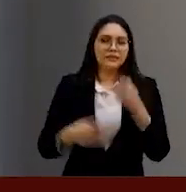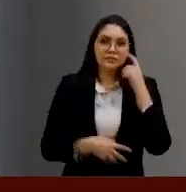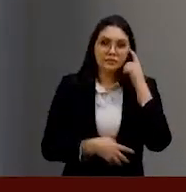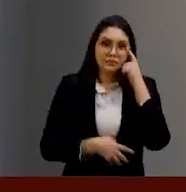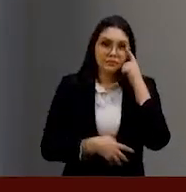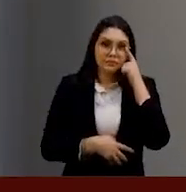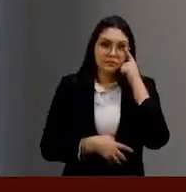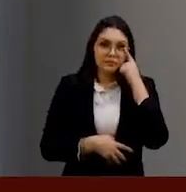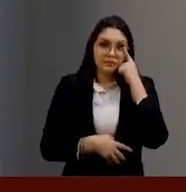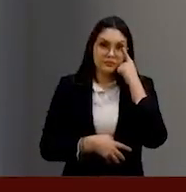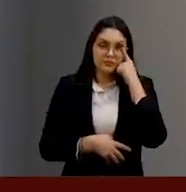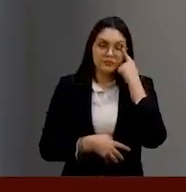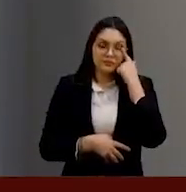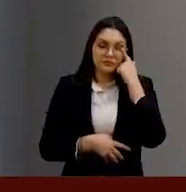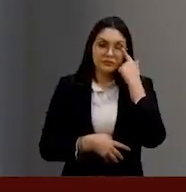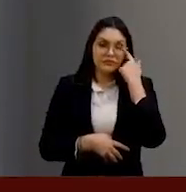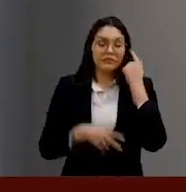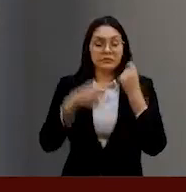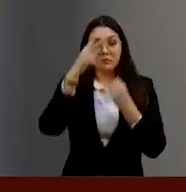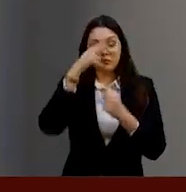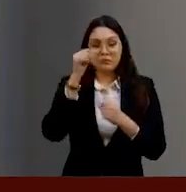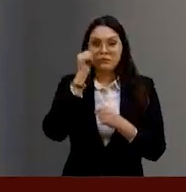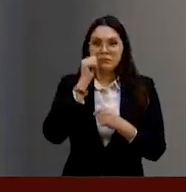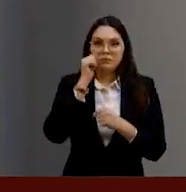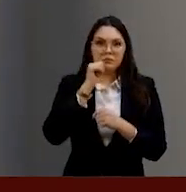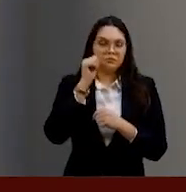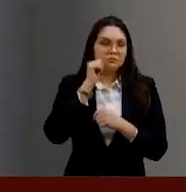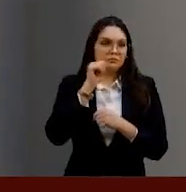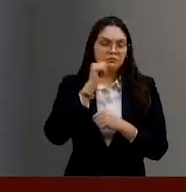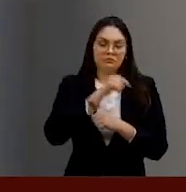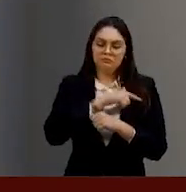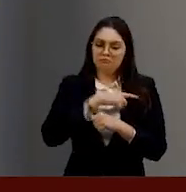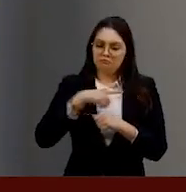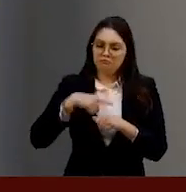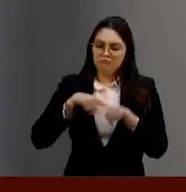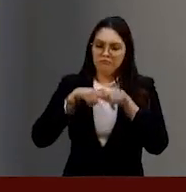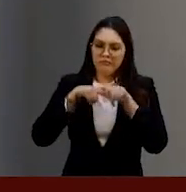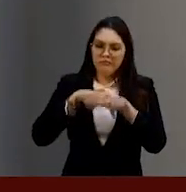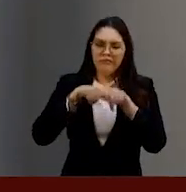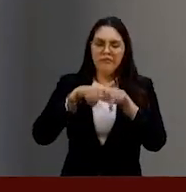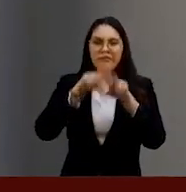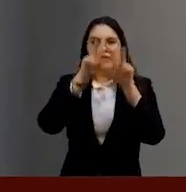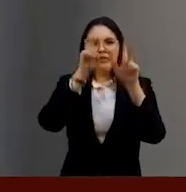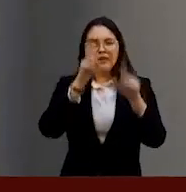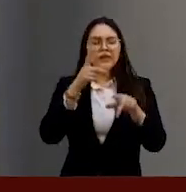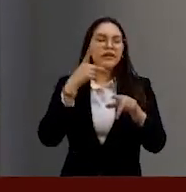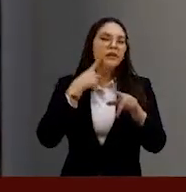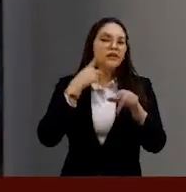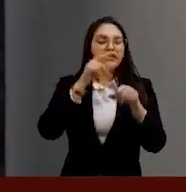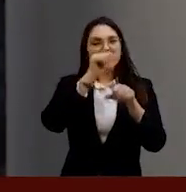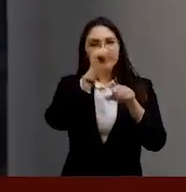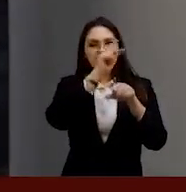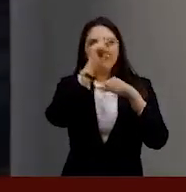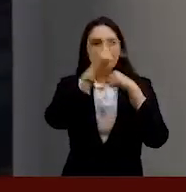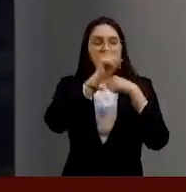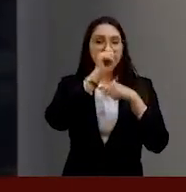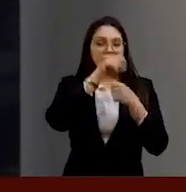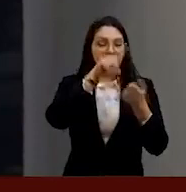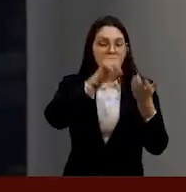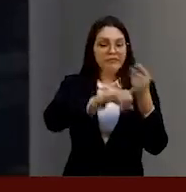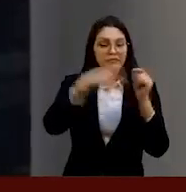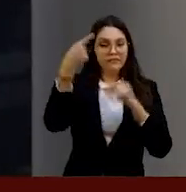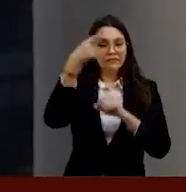México debe siempre ceñirse a los principios de política exterior que están en el artículo 89